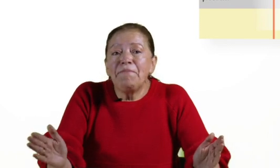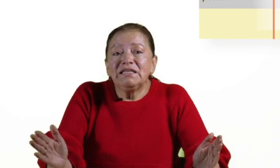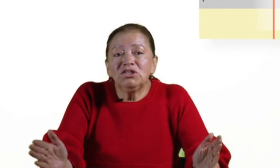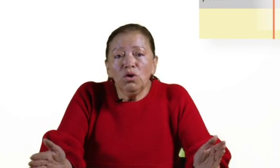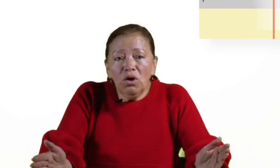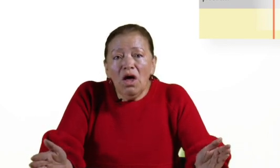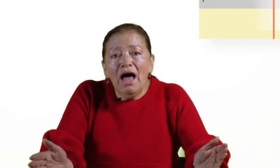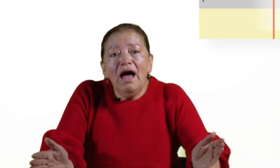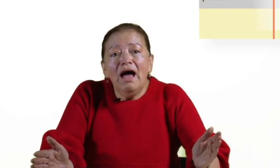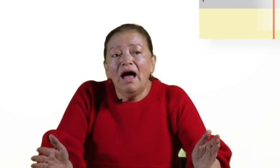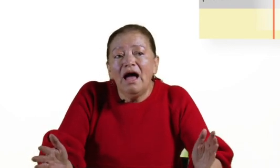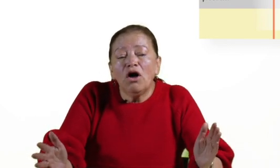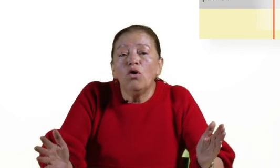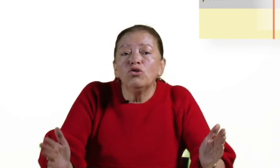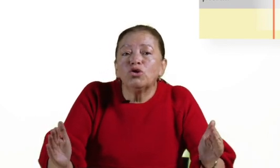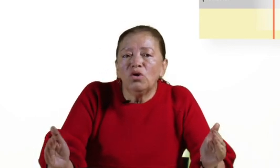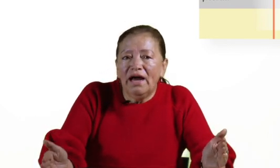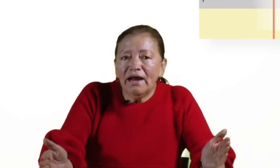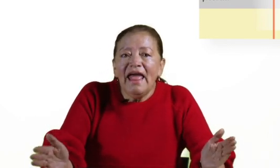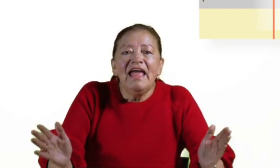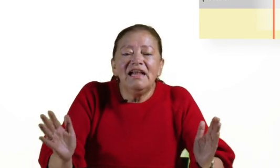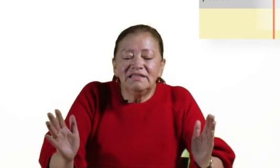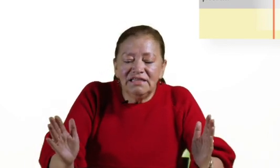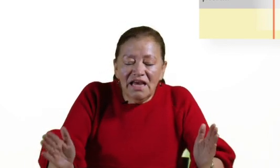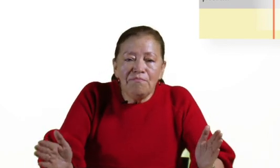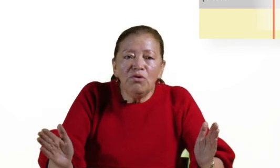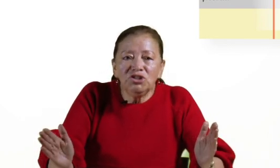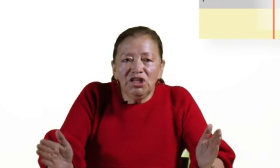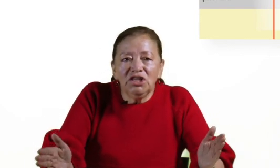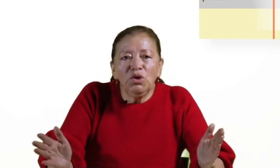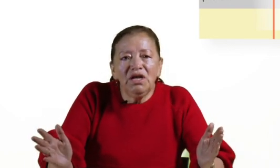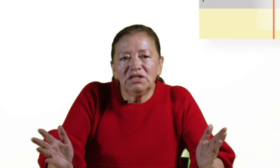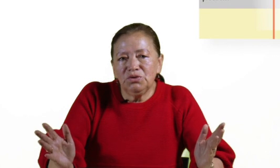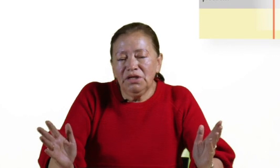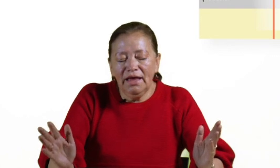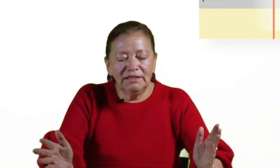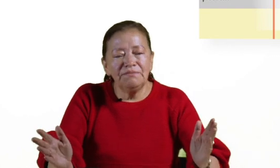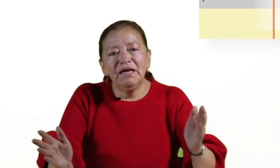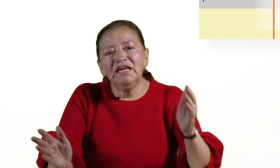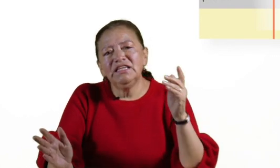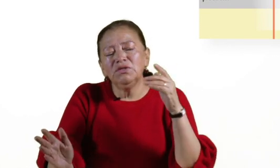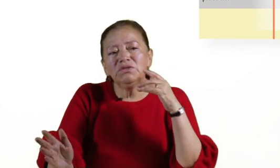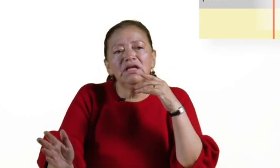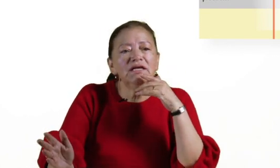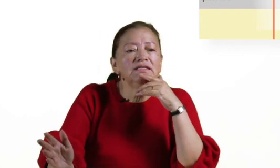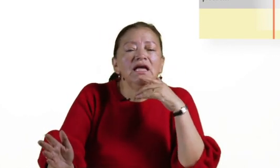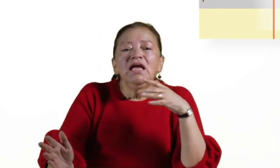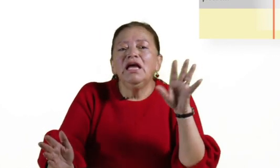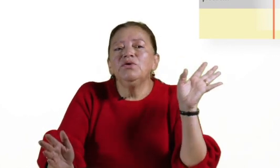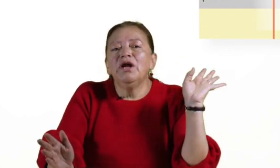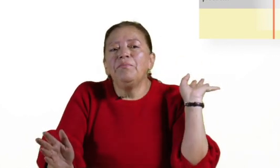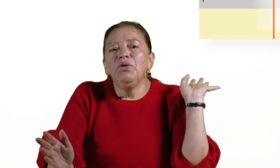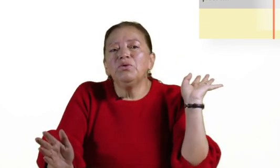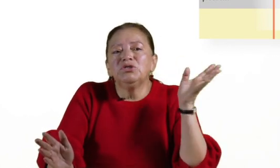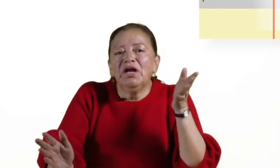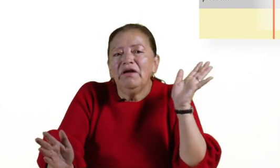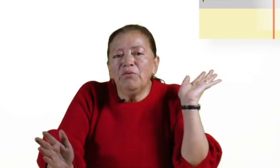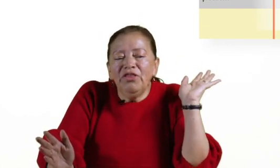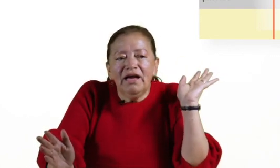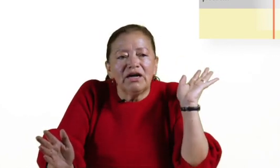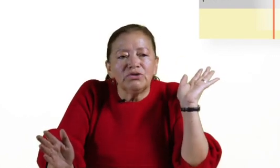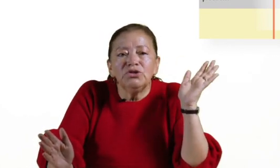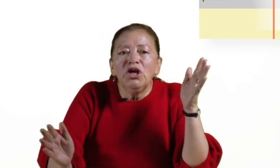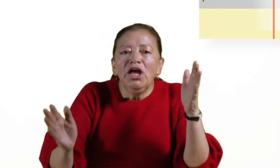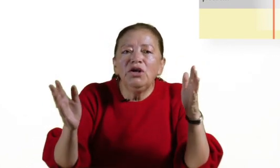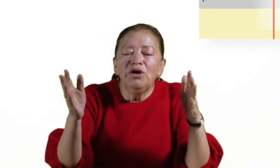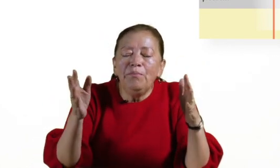se empezó a controlar el 100% de las unidades. Imagínense ustedes en una producción, hablemos